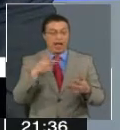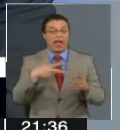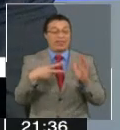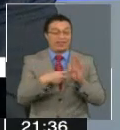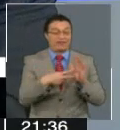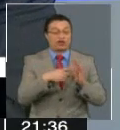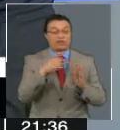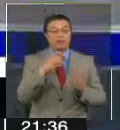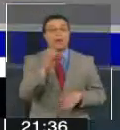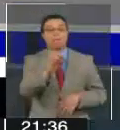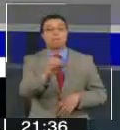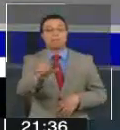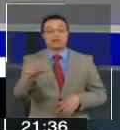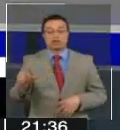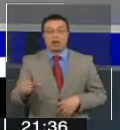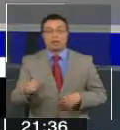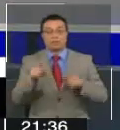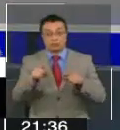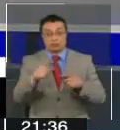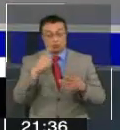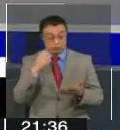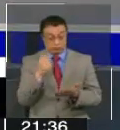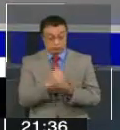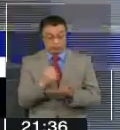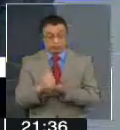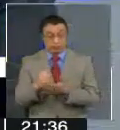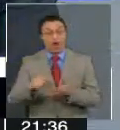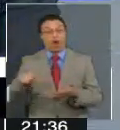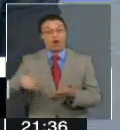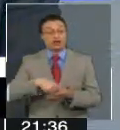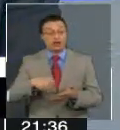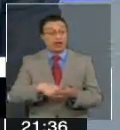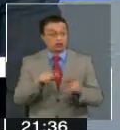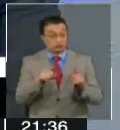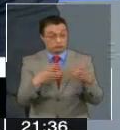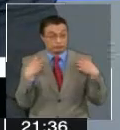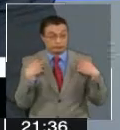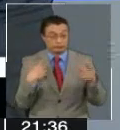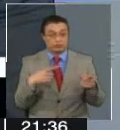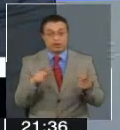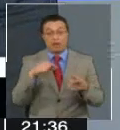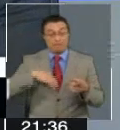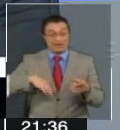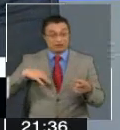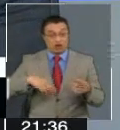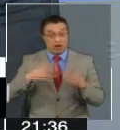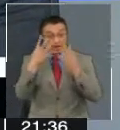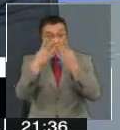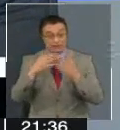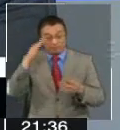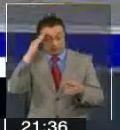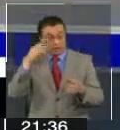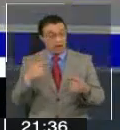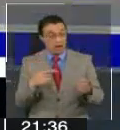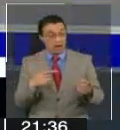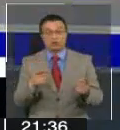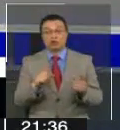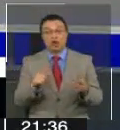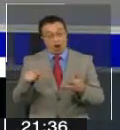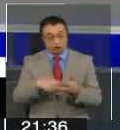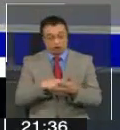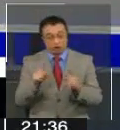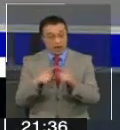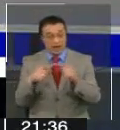de personal. ¿Usted visaba los contratos en general? No, los contratos de las pensiones en Gendarmería. Sí, los contratos